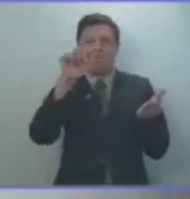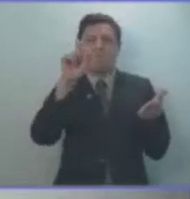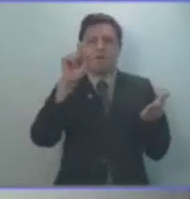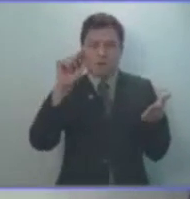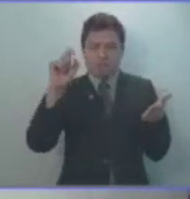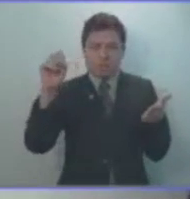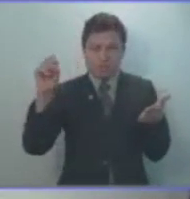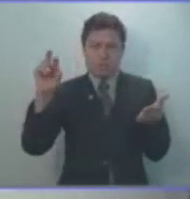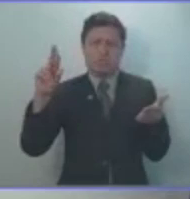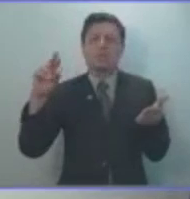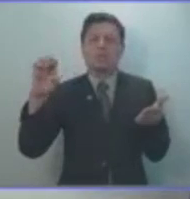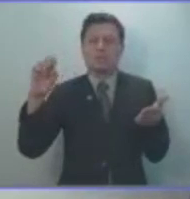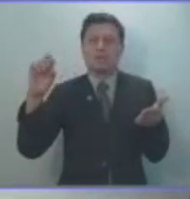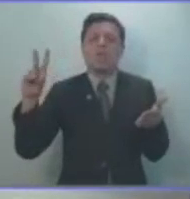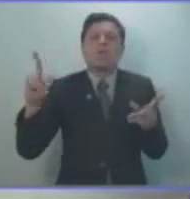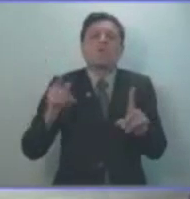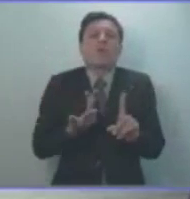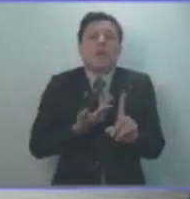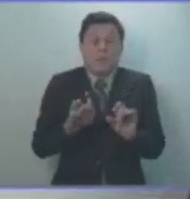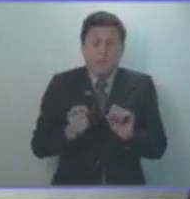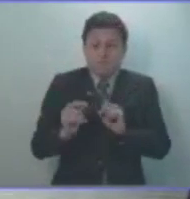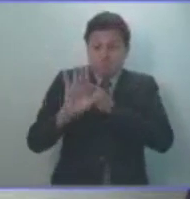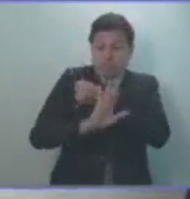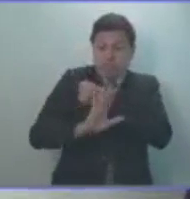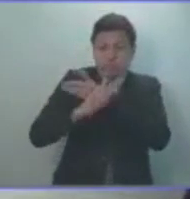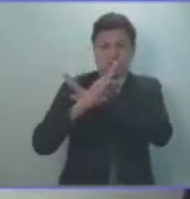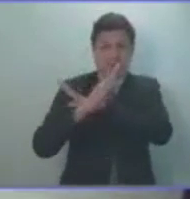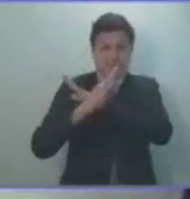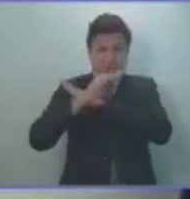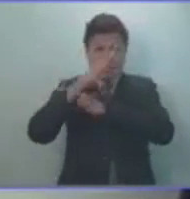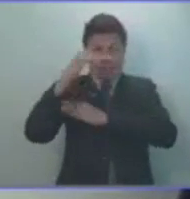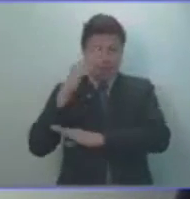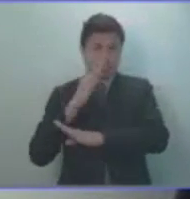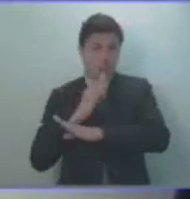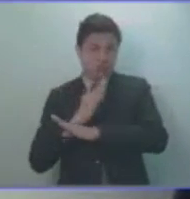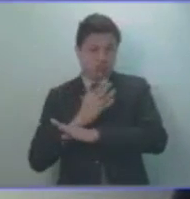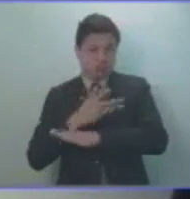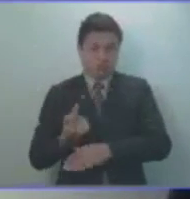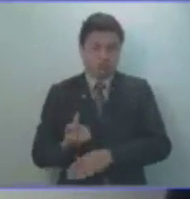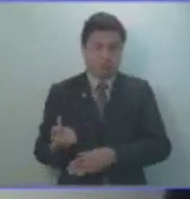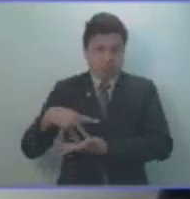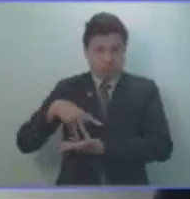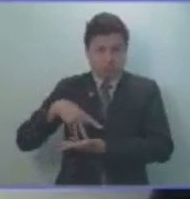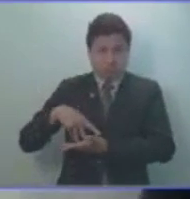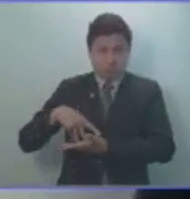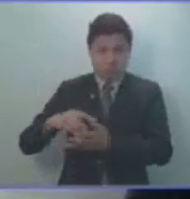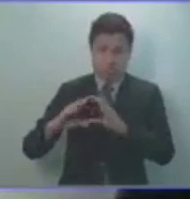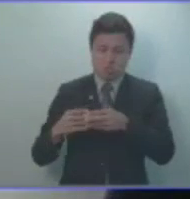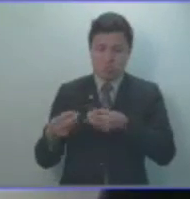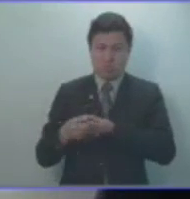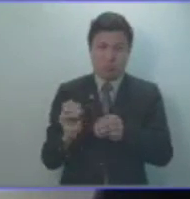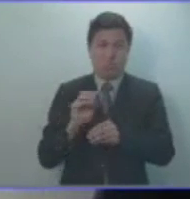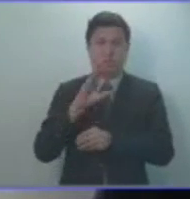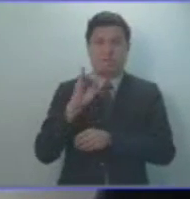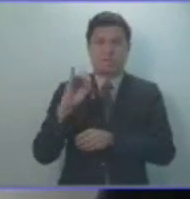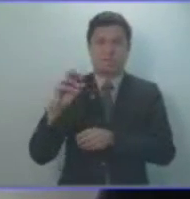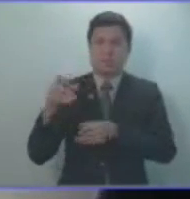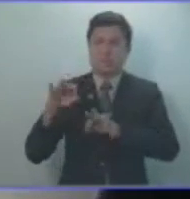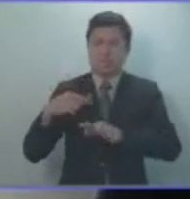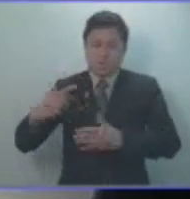de defensa o inherentes a la seguridad del Estado. Entonces, yo le he